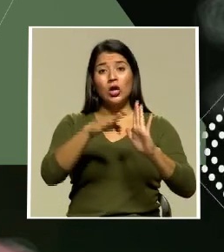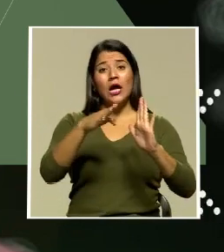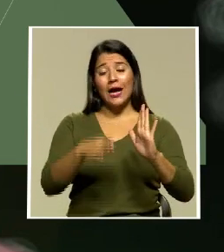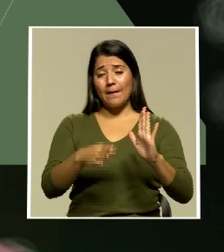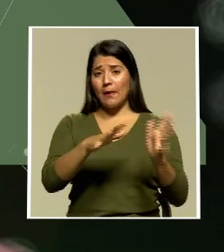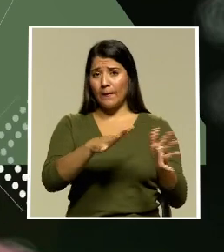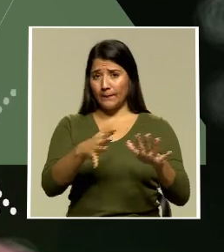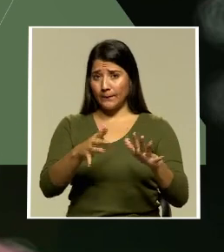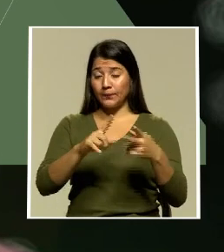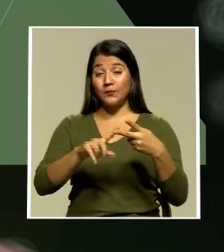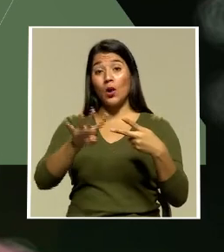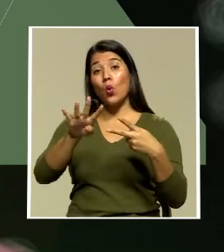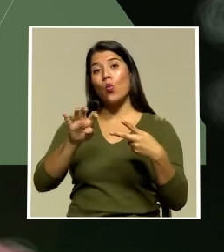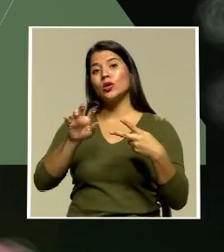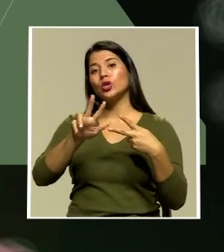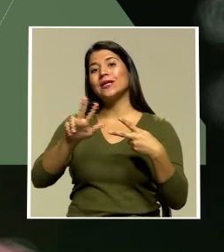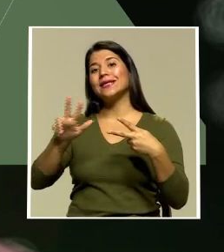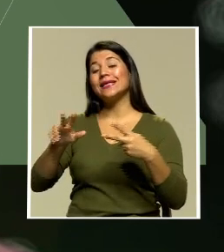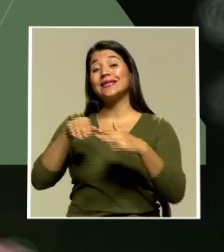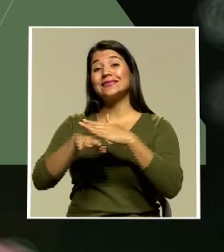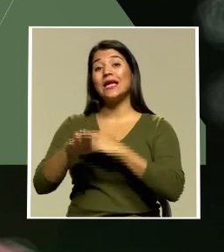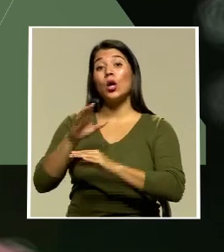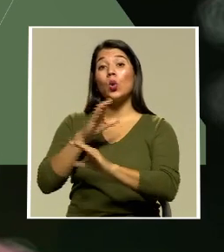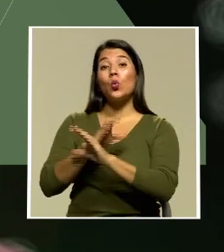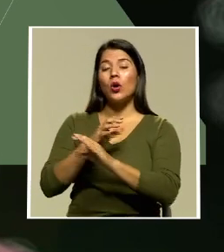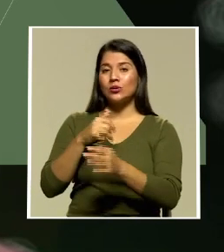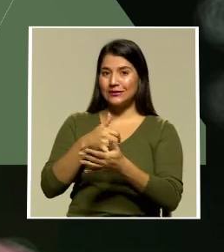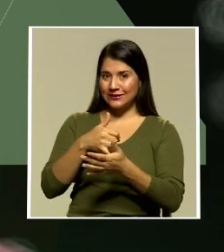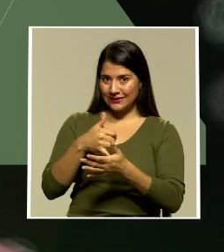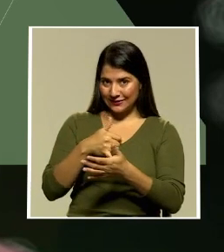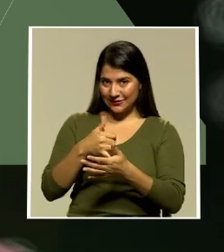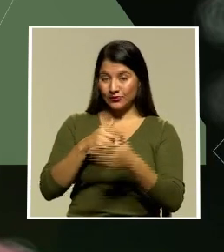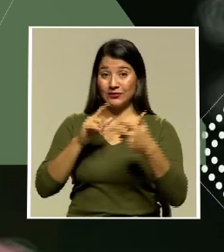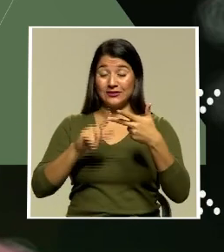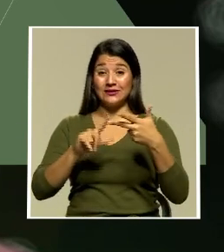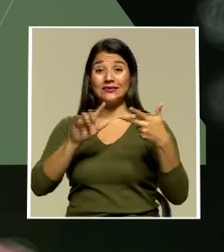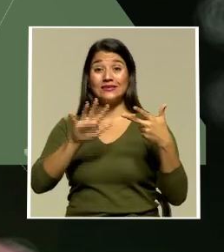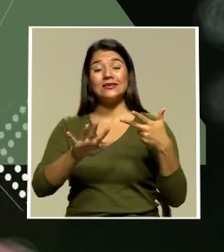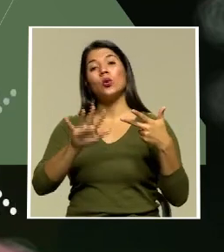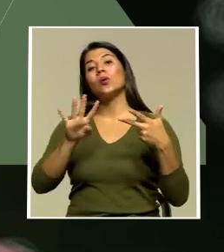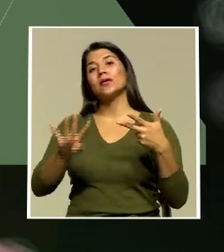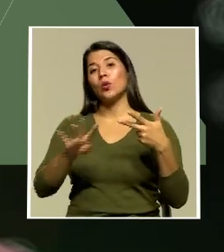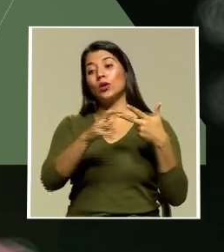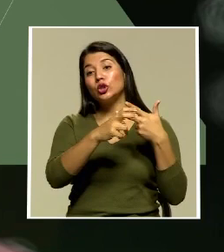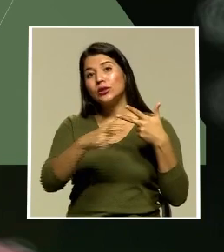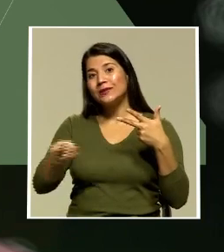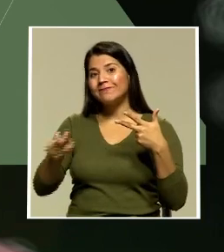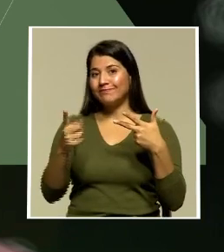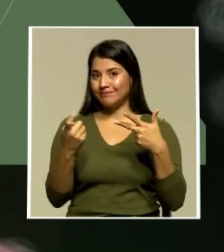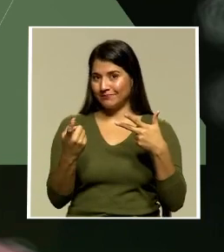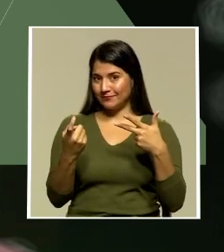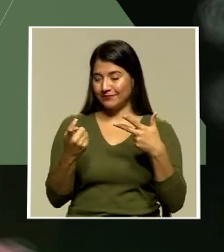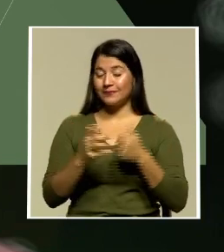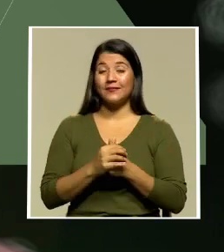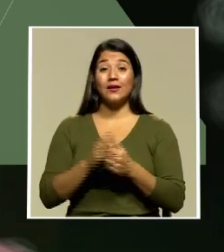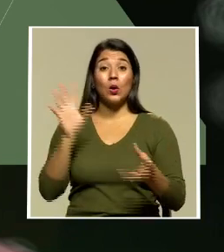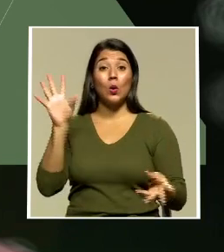moderadas, 433 en cuidados intensivos, 54 en traslados pendientes. En total